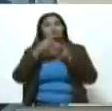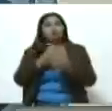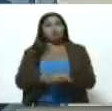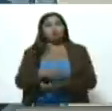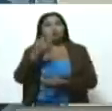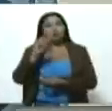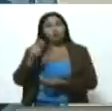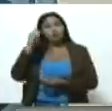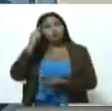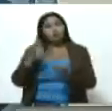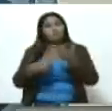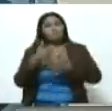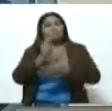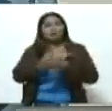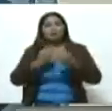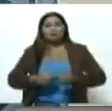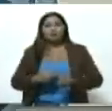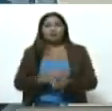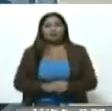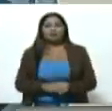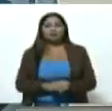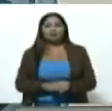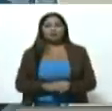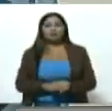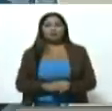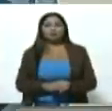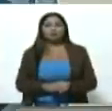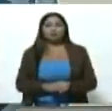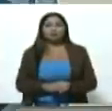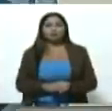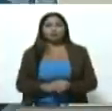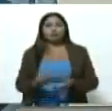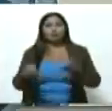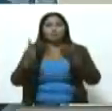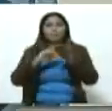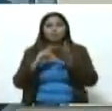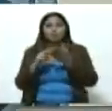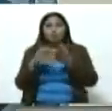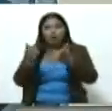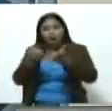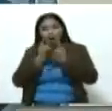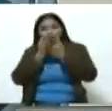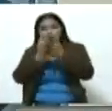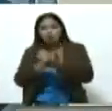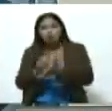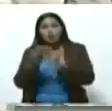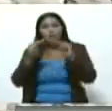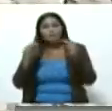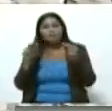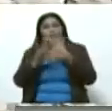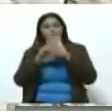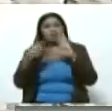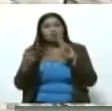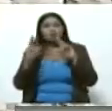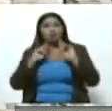día más fuerte, más sólida, repito, en favor de la paz, la justicia y los derechos humanos.